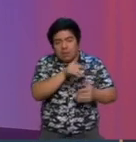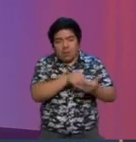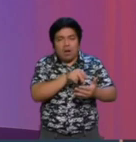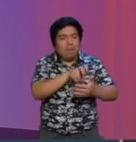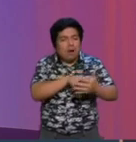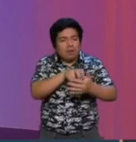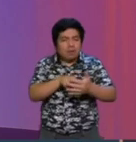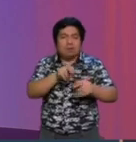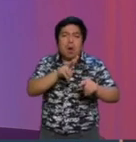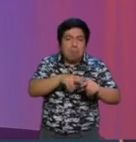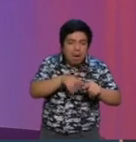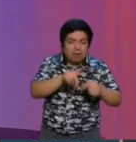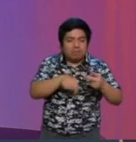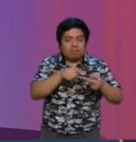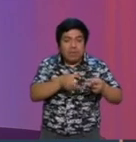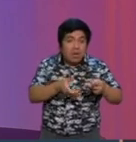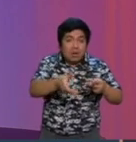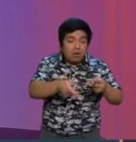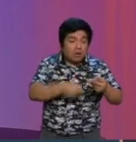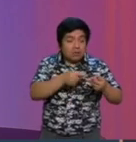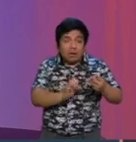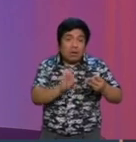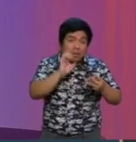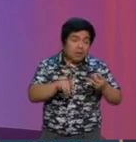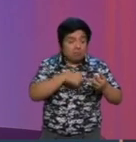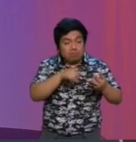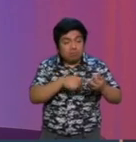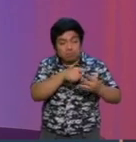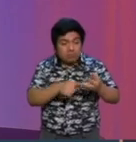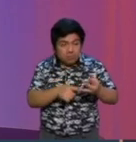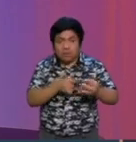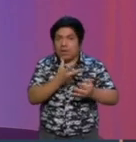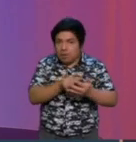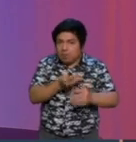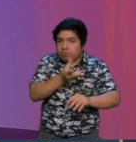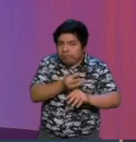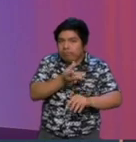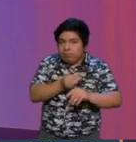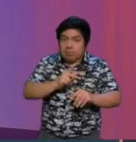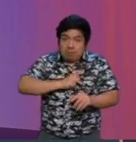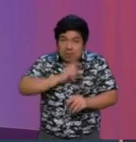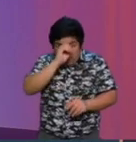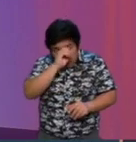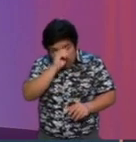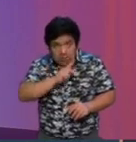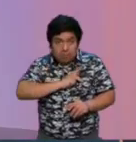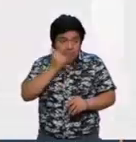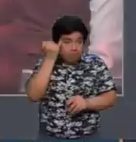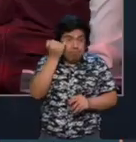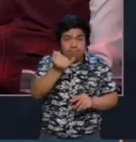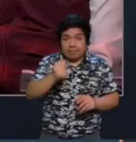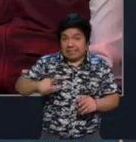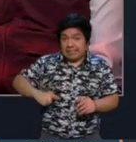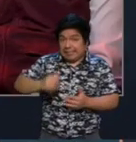públicos. Los parques, las calles, la infraestructura urbana, que es algo que desde mi opinión, desde nuestra perspectiva, al